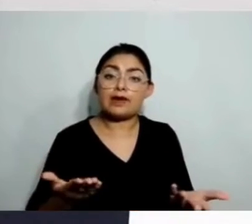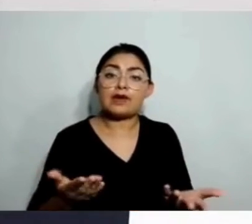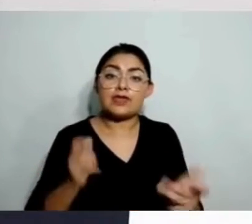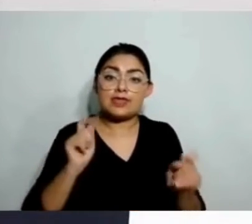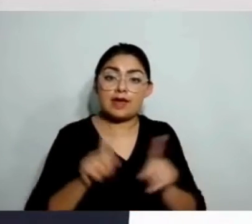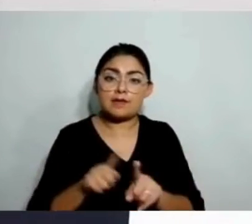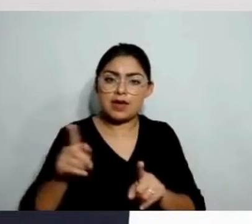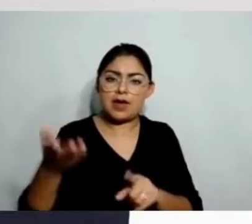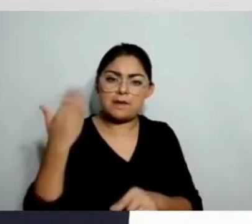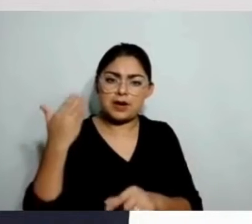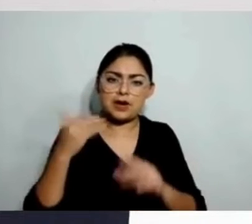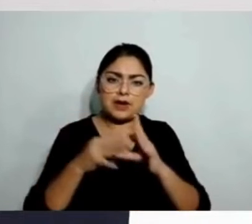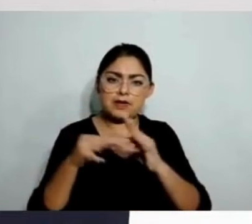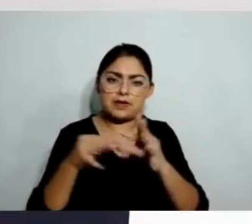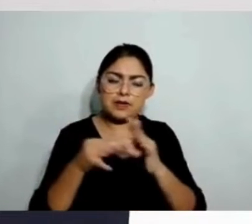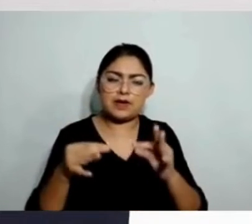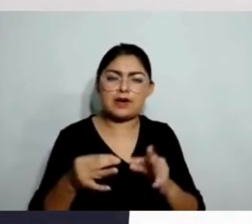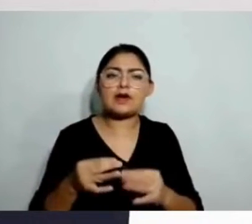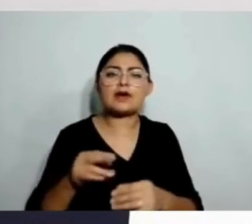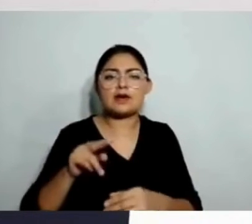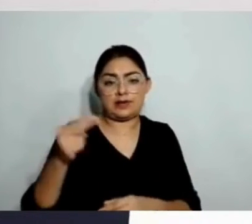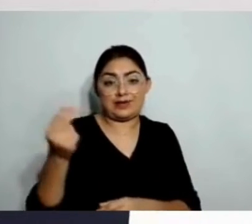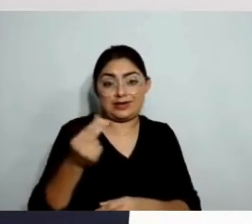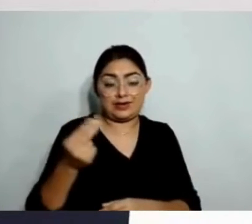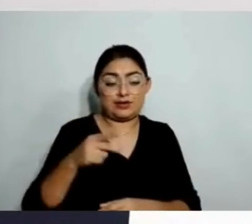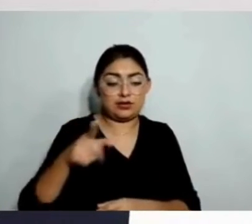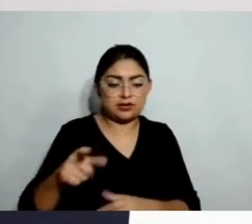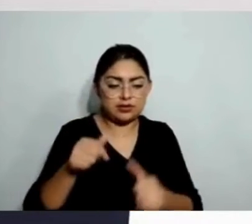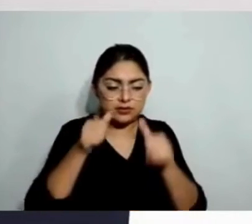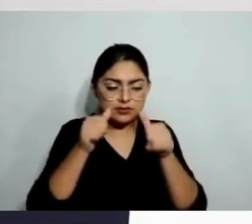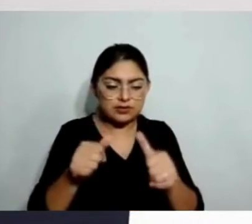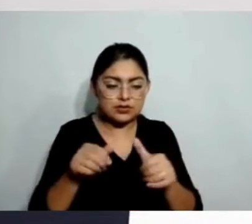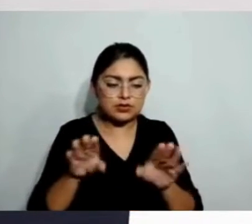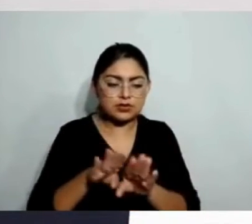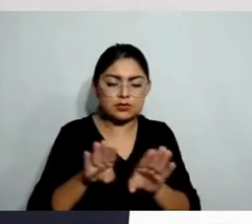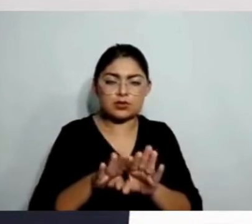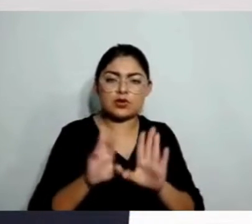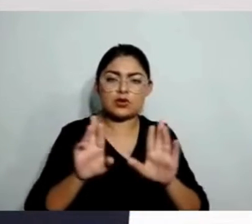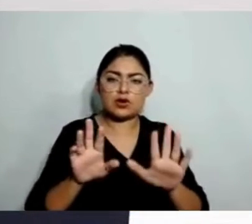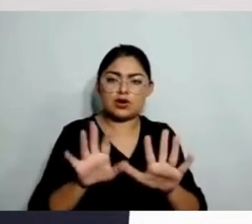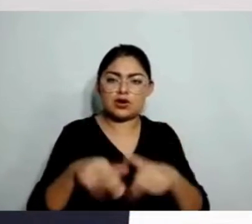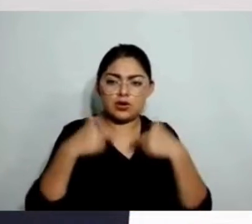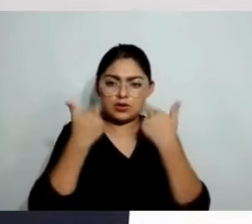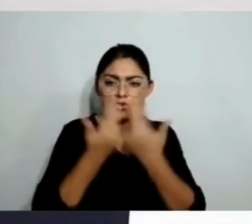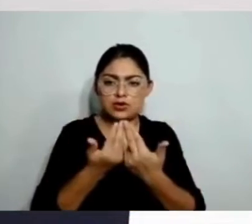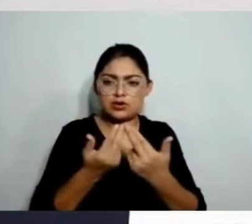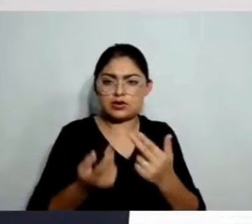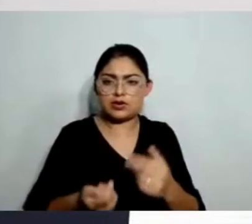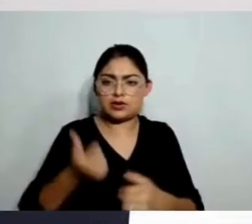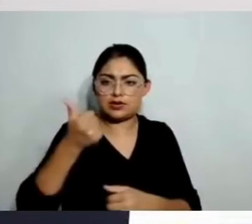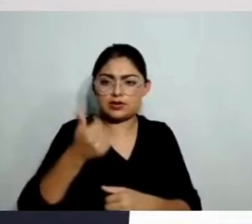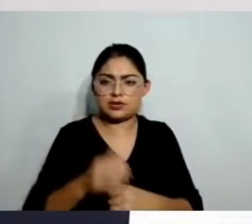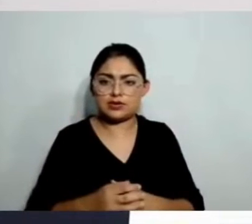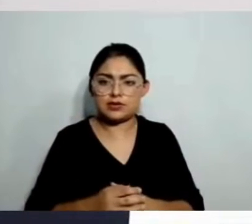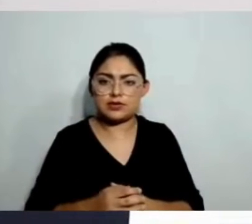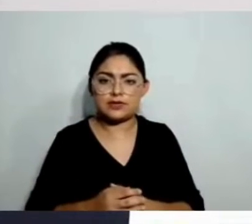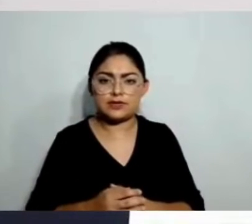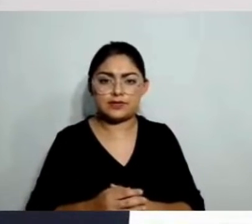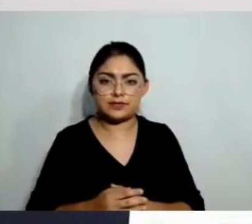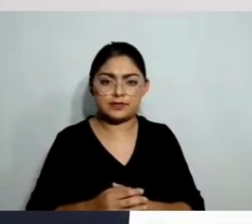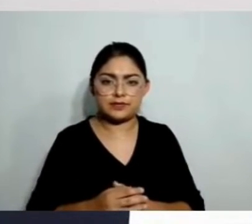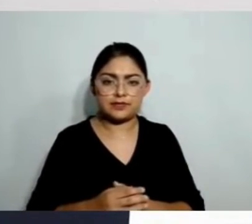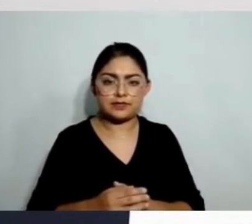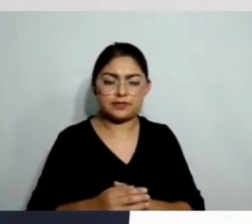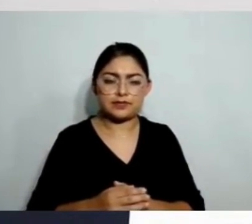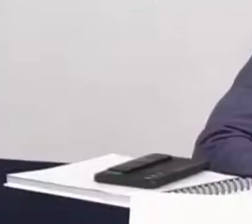enfatizar en la en en la relevancia que tiene la audiencia inicial y en particular el control el el control de legalidad de la detención como un